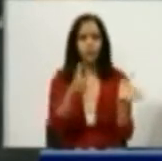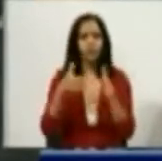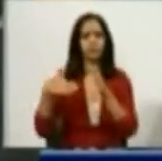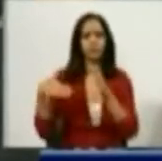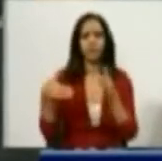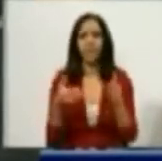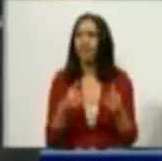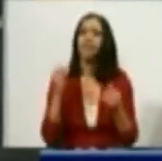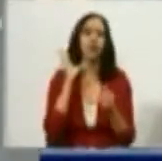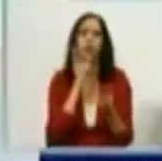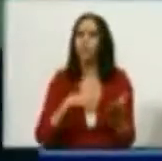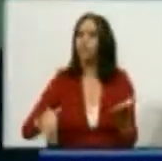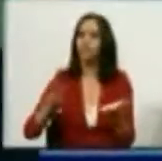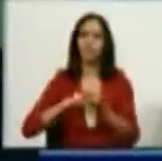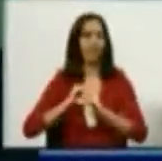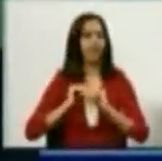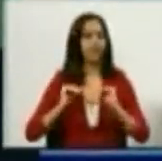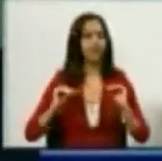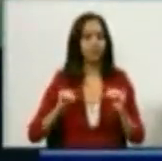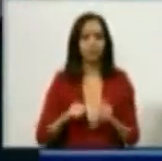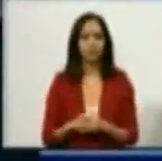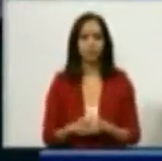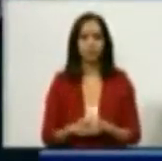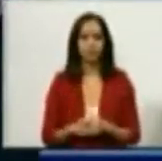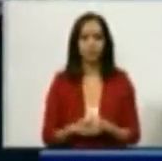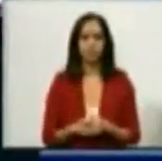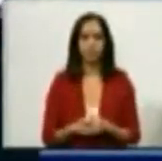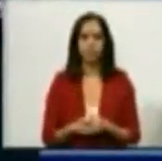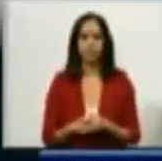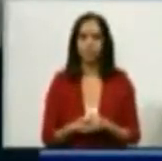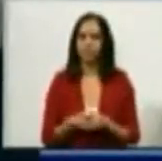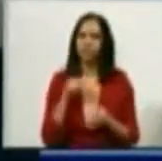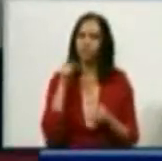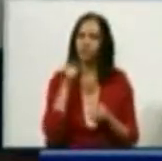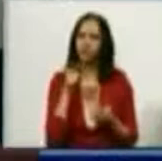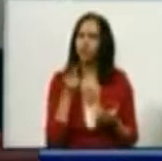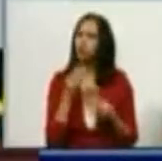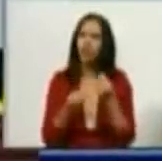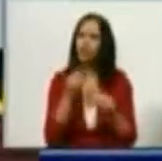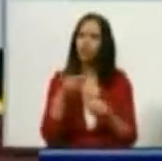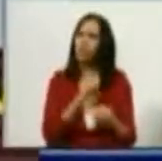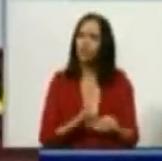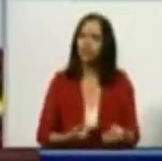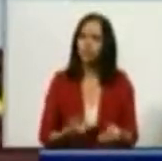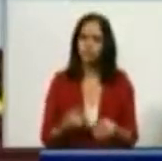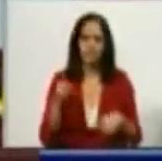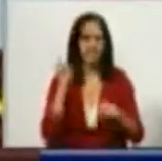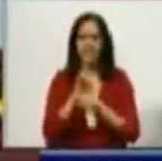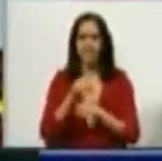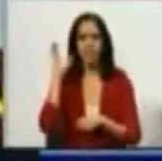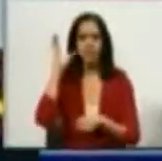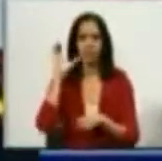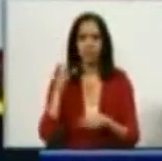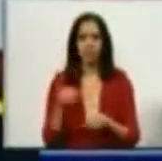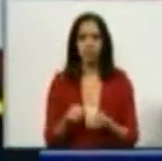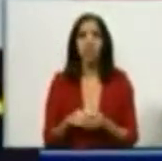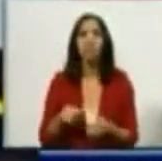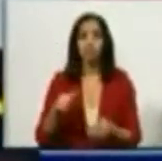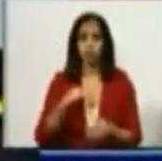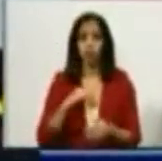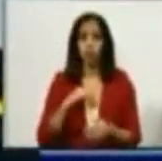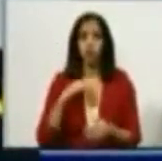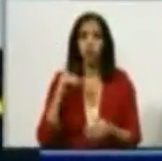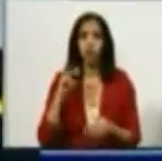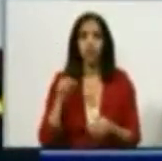no vuelvan más que no harías nunca en tu mandato engañar al país engañar al país y soy como tú